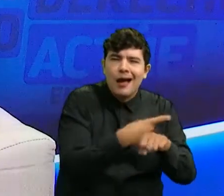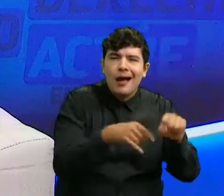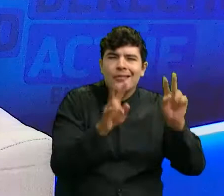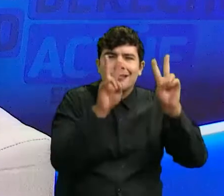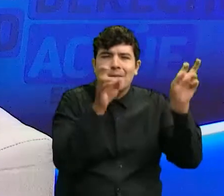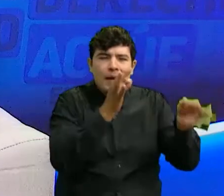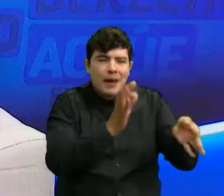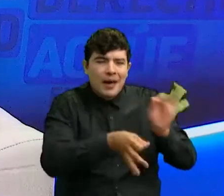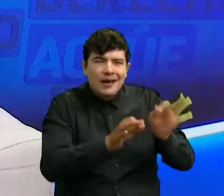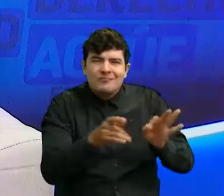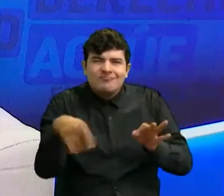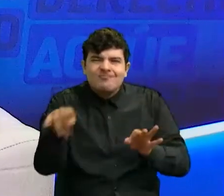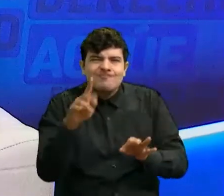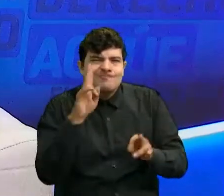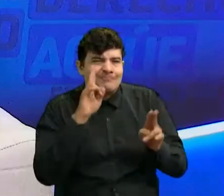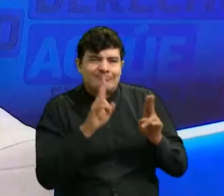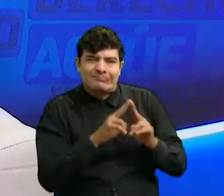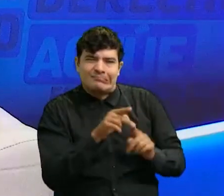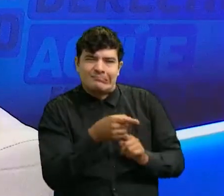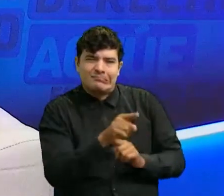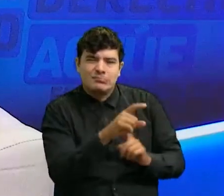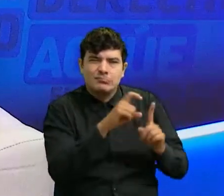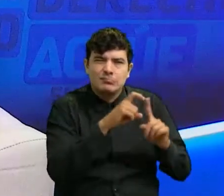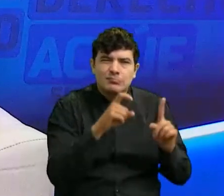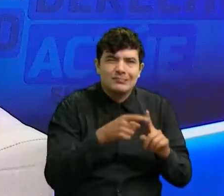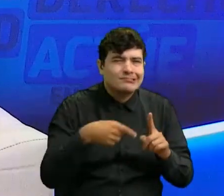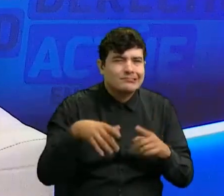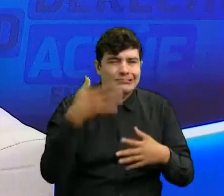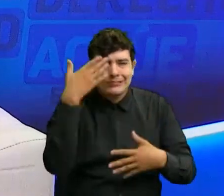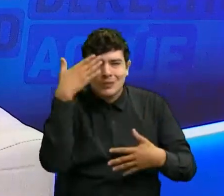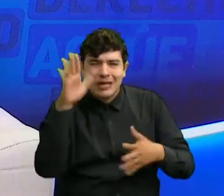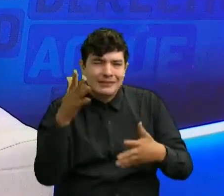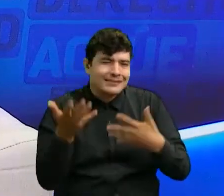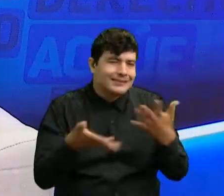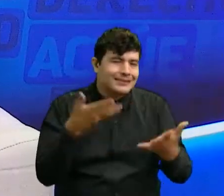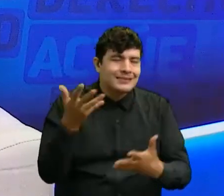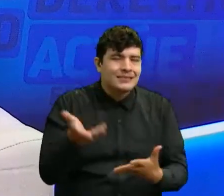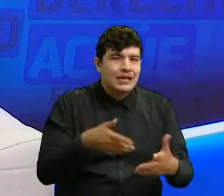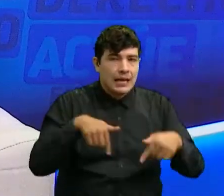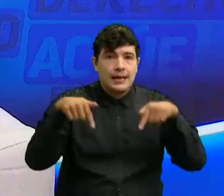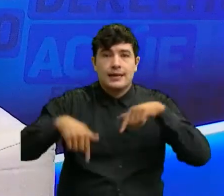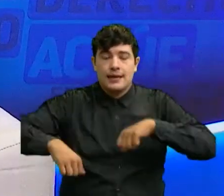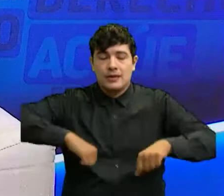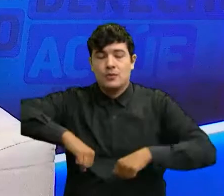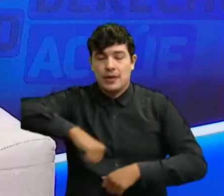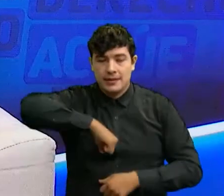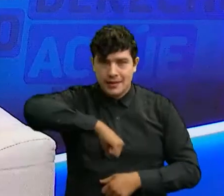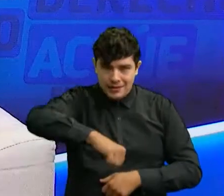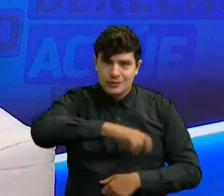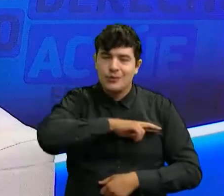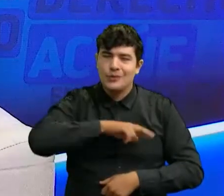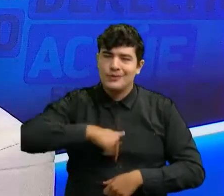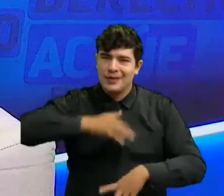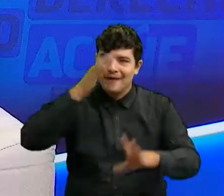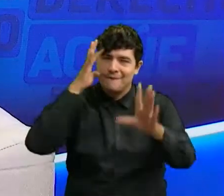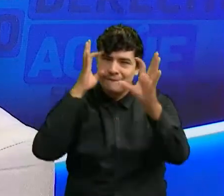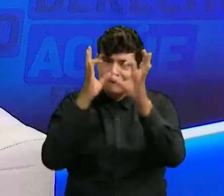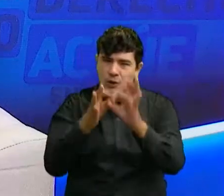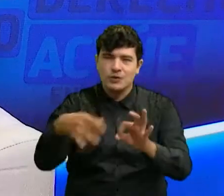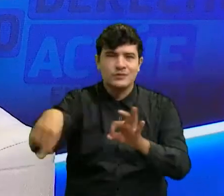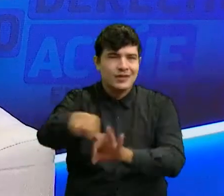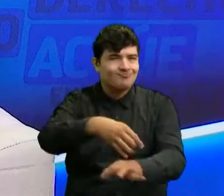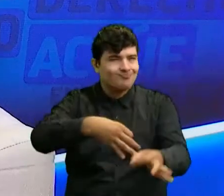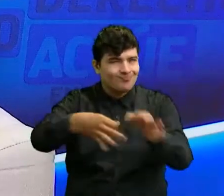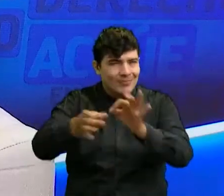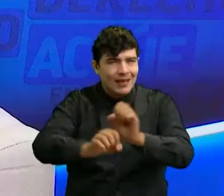tiene claridad sobre qué es cada una de las palabras que aquí se usan, pues en Actúen Derecho estamos empeñados en que usted tenga claridad en cada una